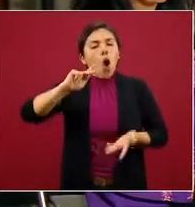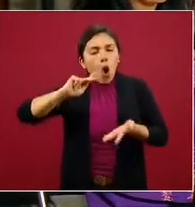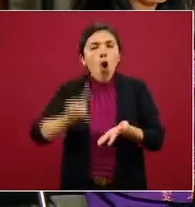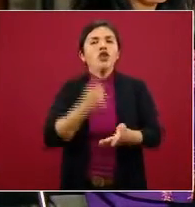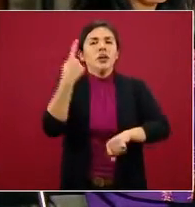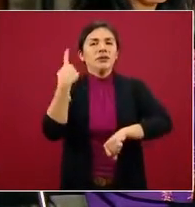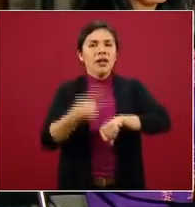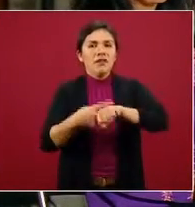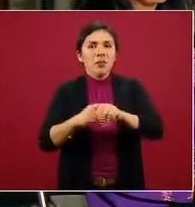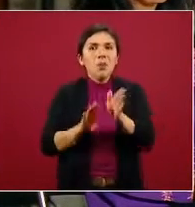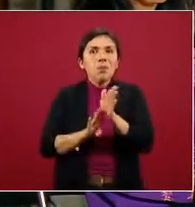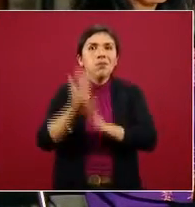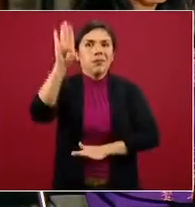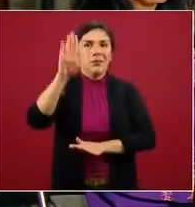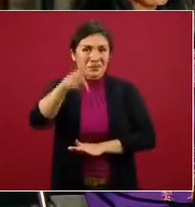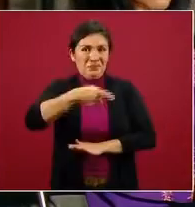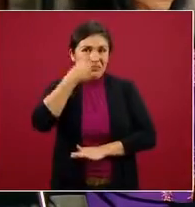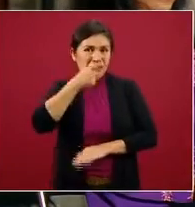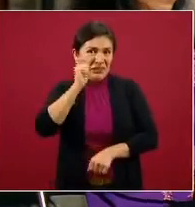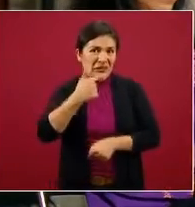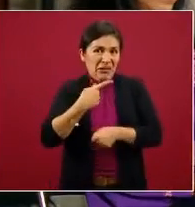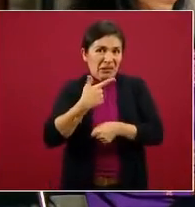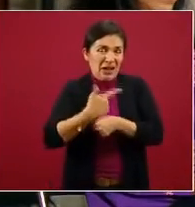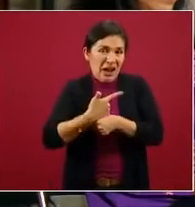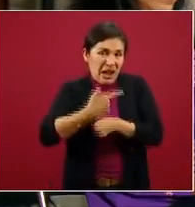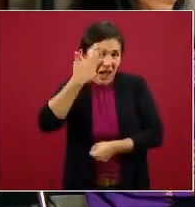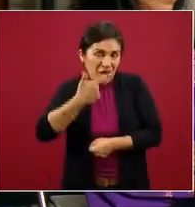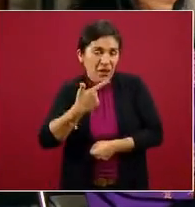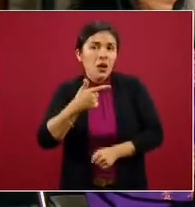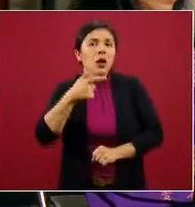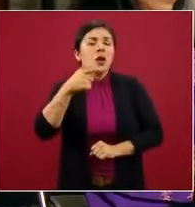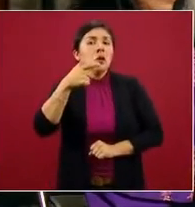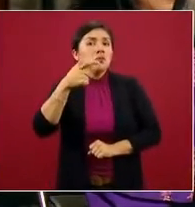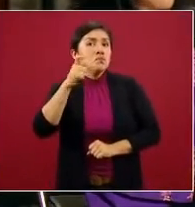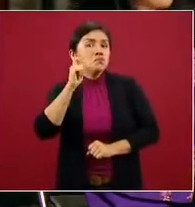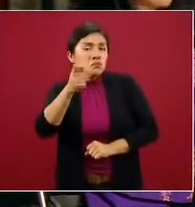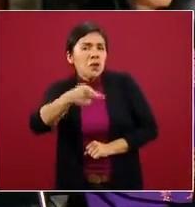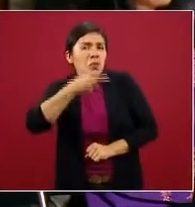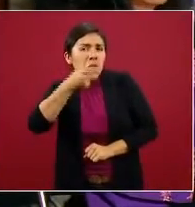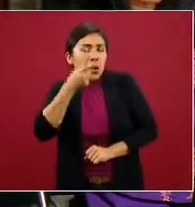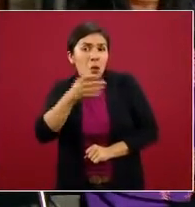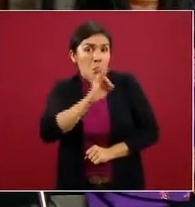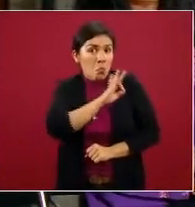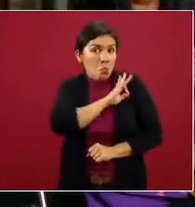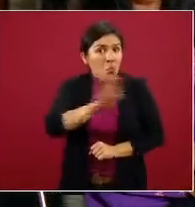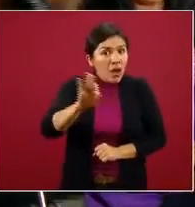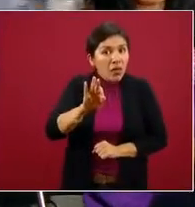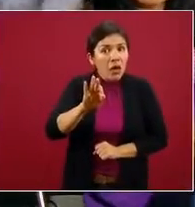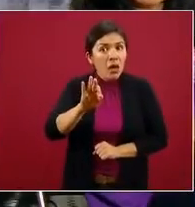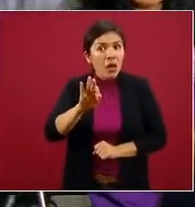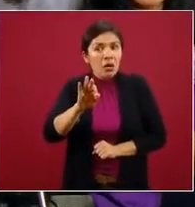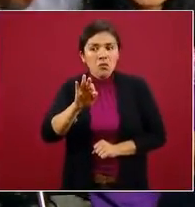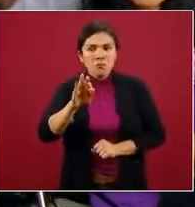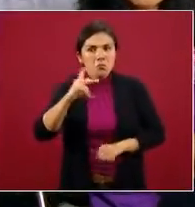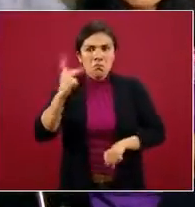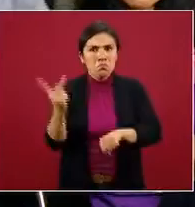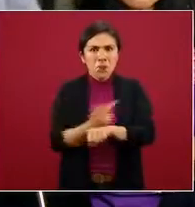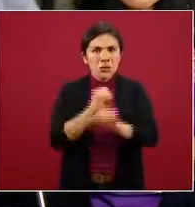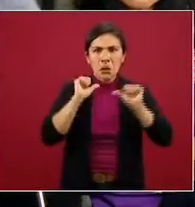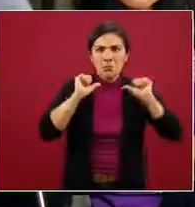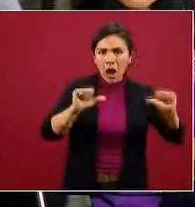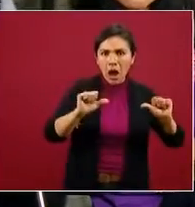mencionando como un riesgo. ¿Esto qué quiere decir? ¿Que puede no pasar es decir, que puede terminar la